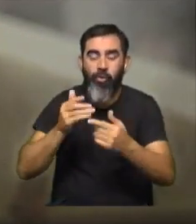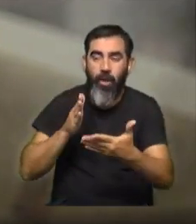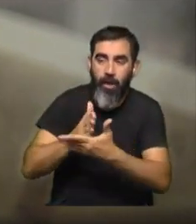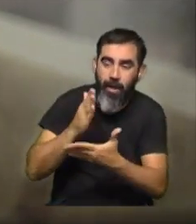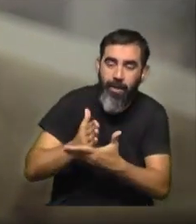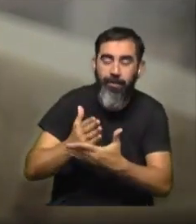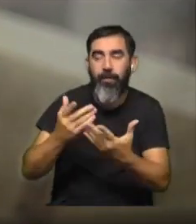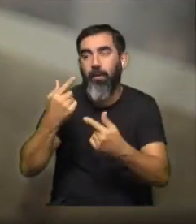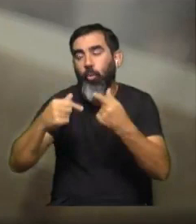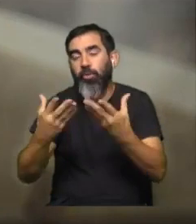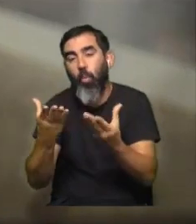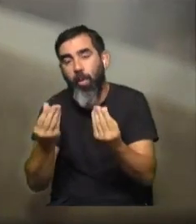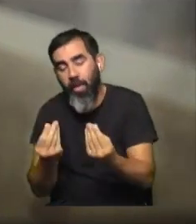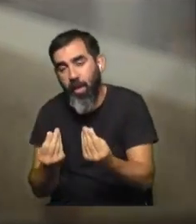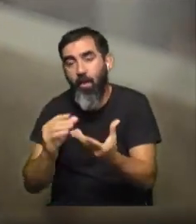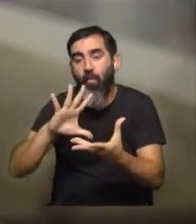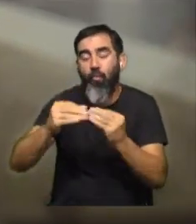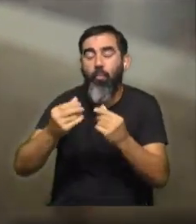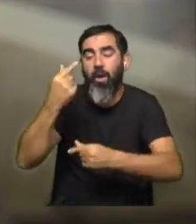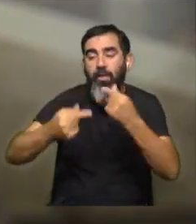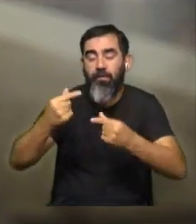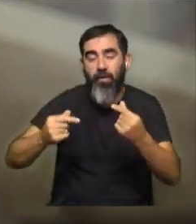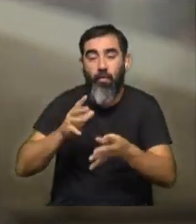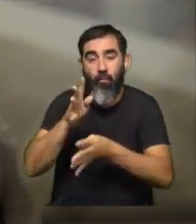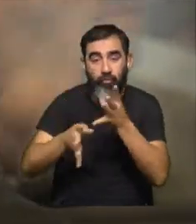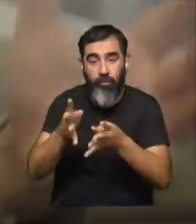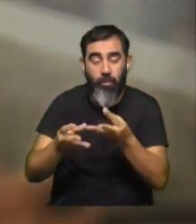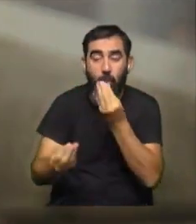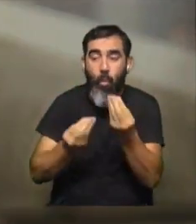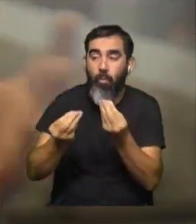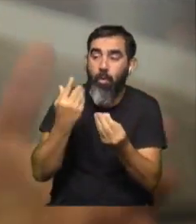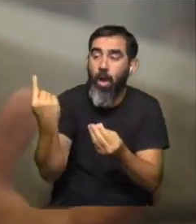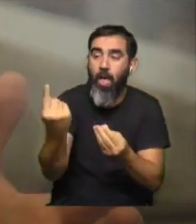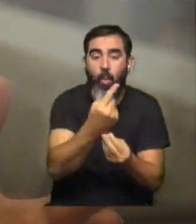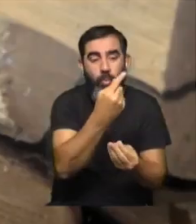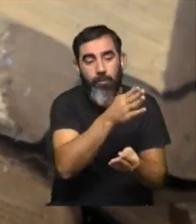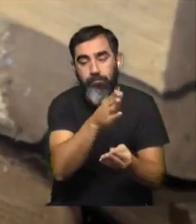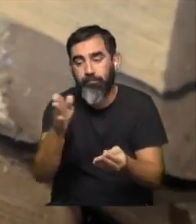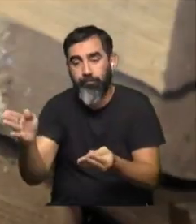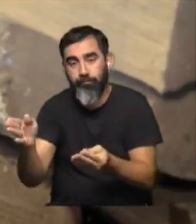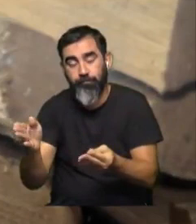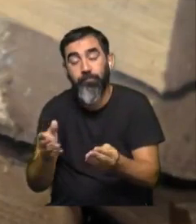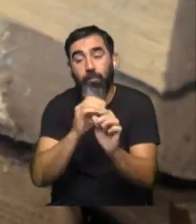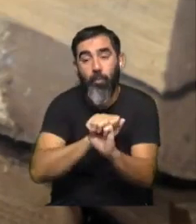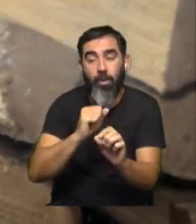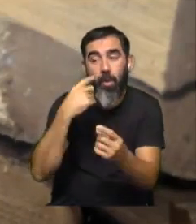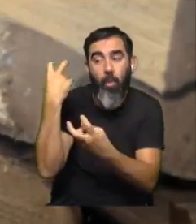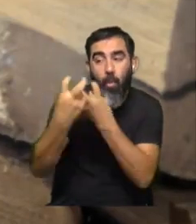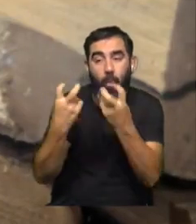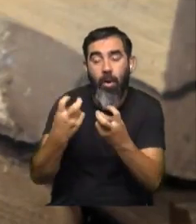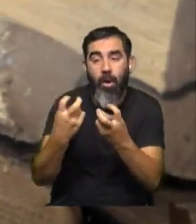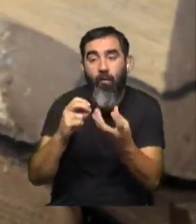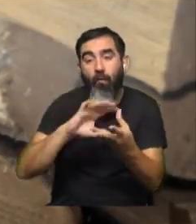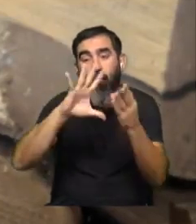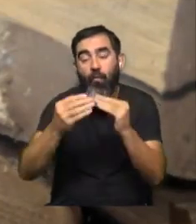de humedad, distintas formas de operar el calefactor y ver qué pasa con toda esa variabilidad, ¿no? De forma tal de poder encontrar caminos